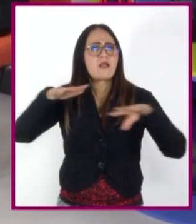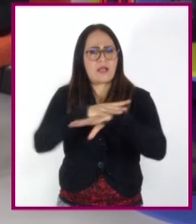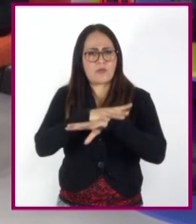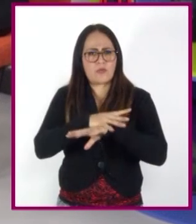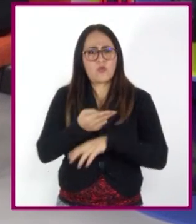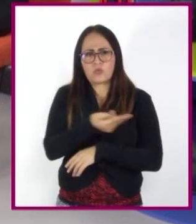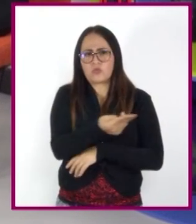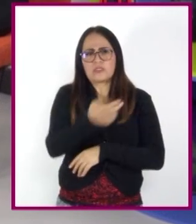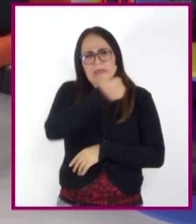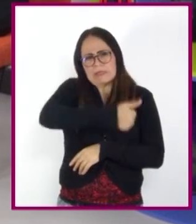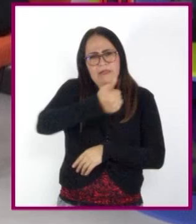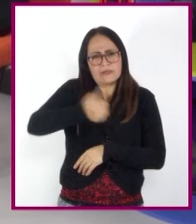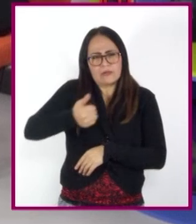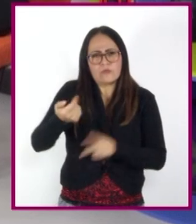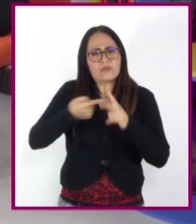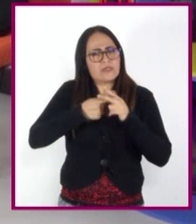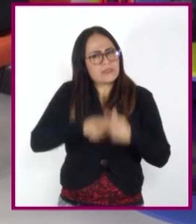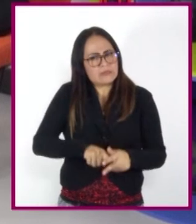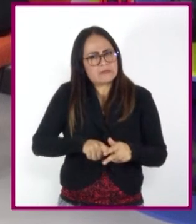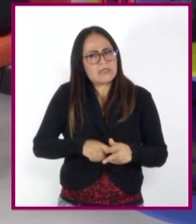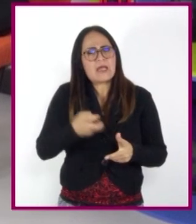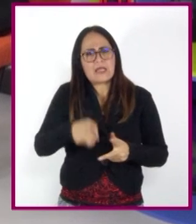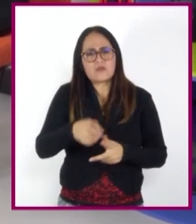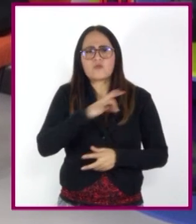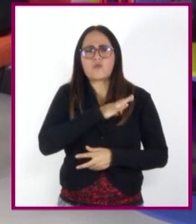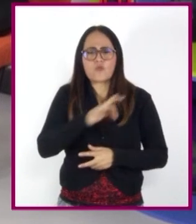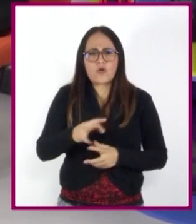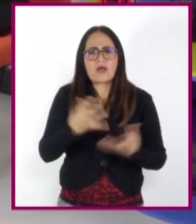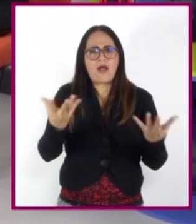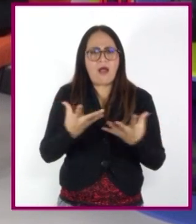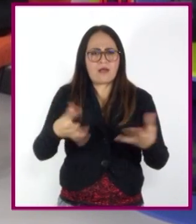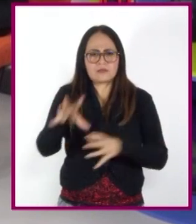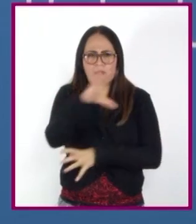pueden colaborar en esa gran tarea, el logro de la inclusión.